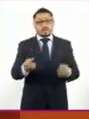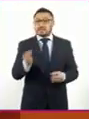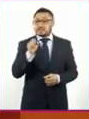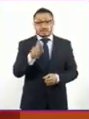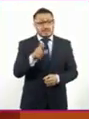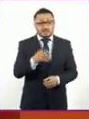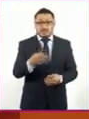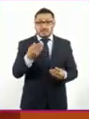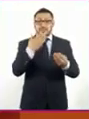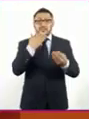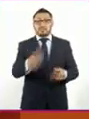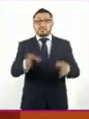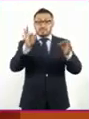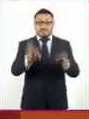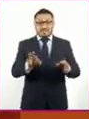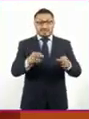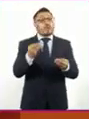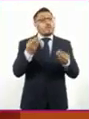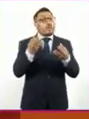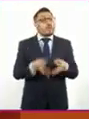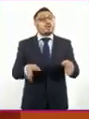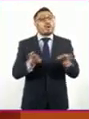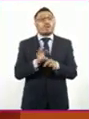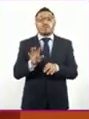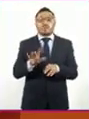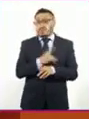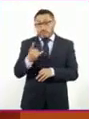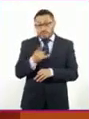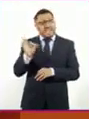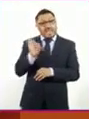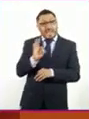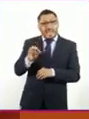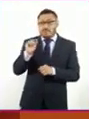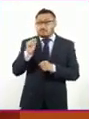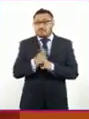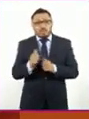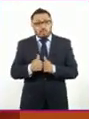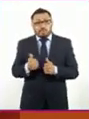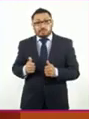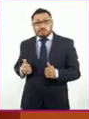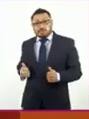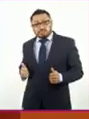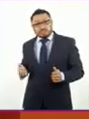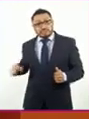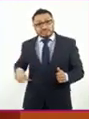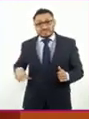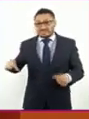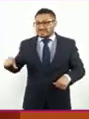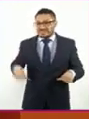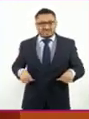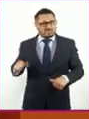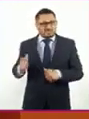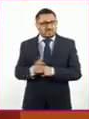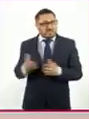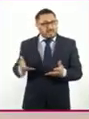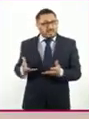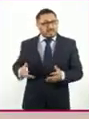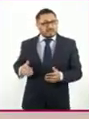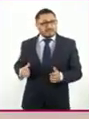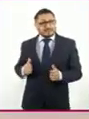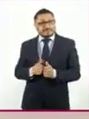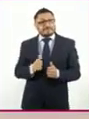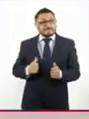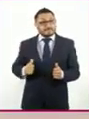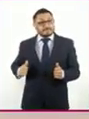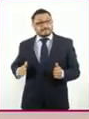requeridos. Esto es muy importante porque en caso de que hubiese un atraso en alguna de las acciones que conforman el proceso